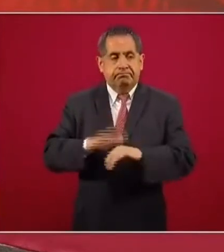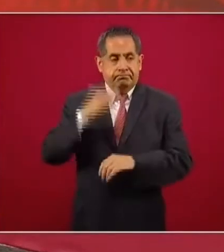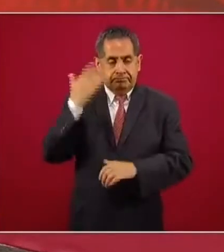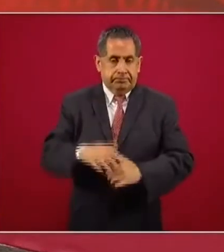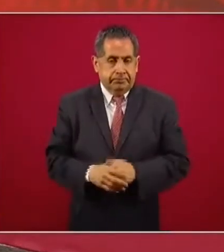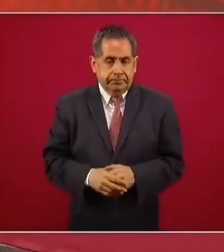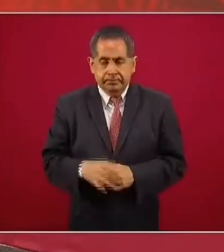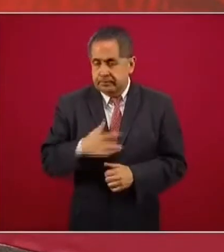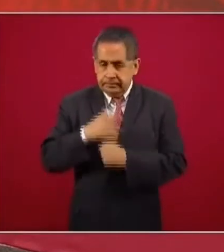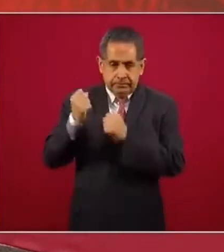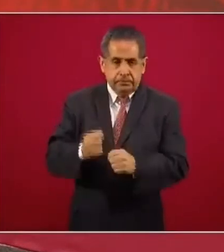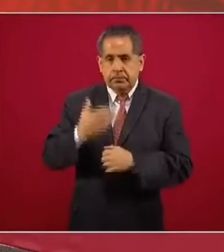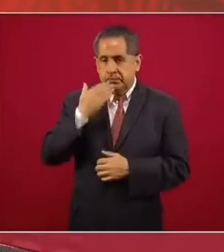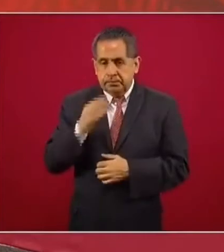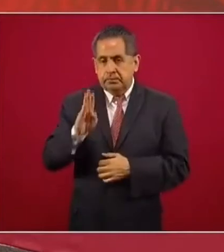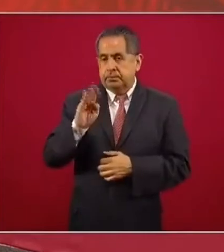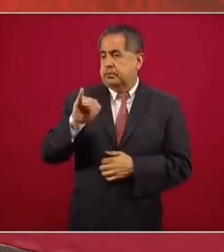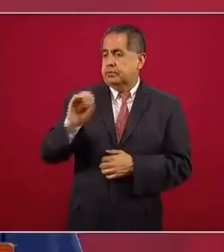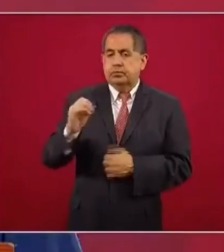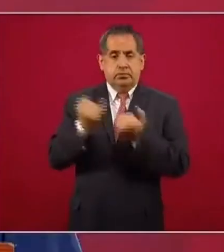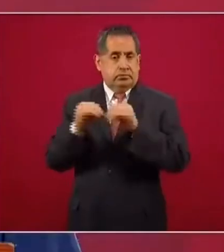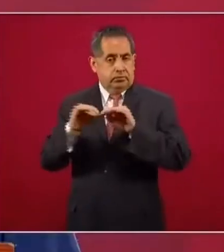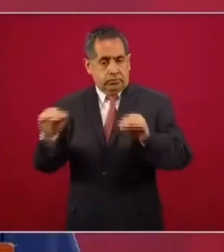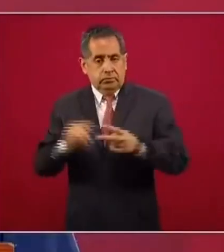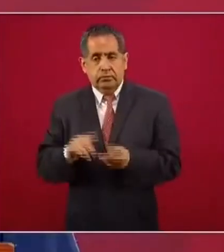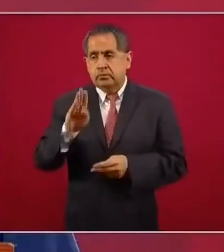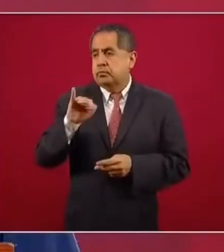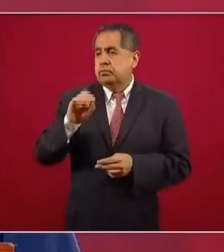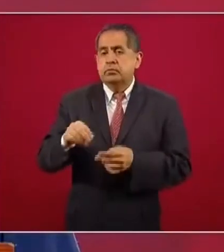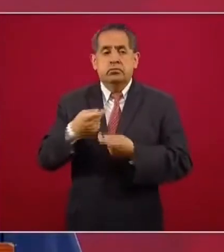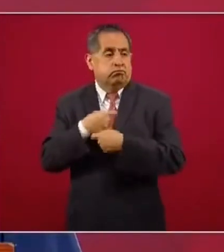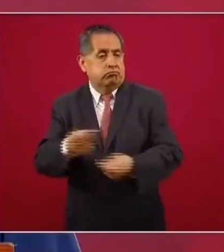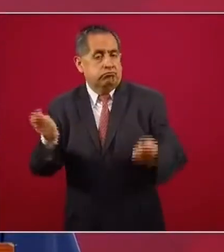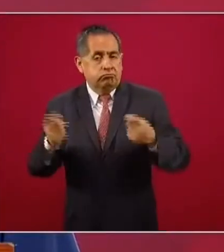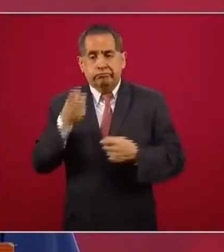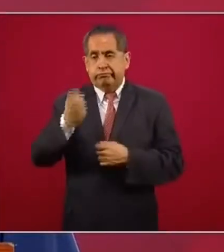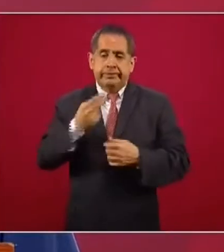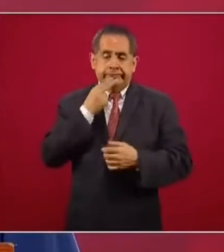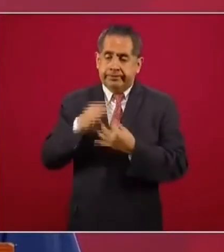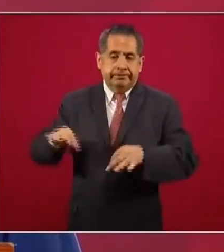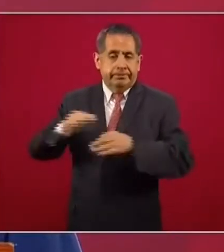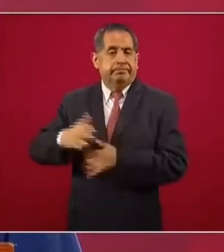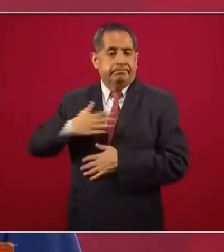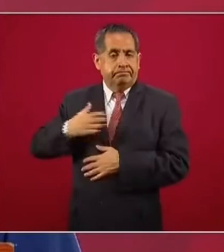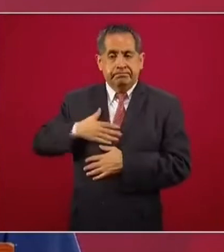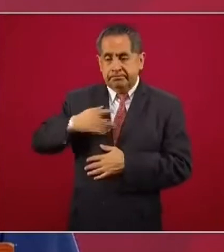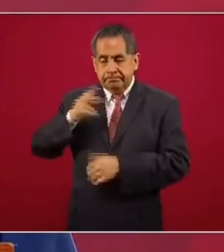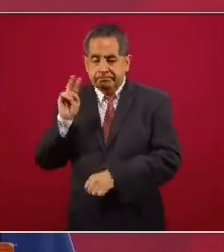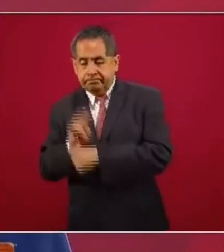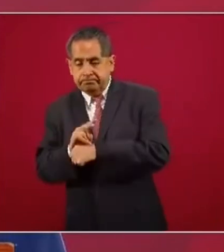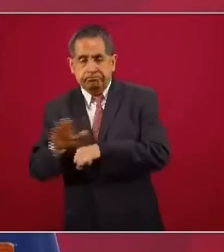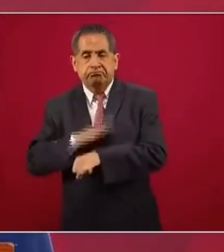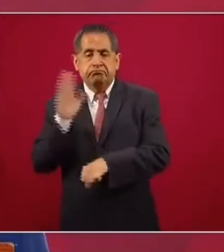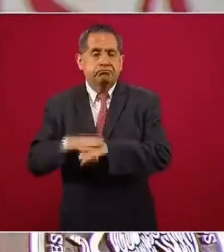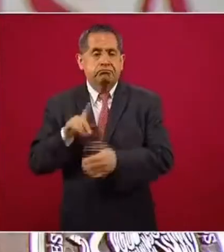la efectividad, la bioequivalencia y la biodisponibilidad de los productos que se adquieren está respaldada por el sistema de precalificación